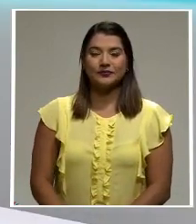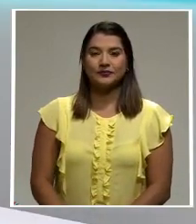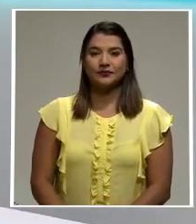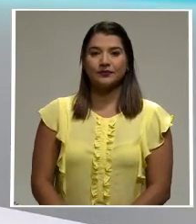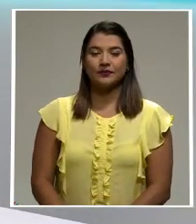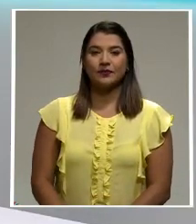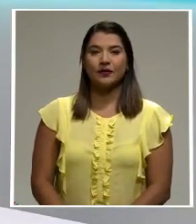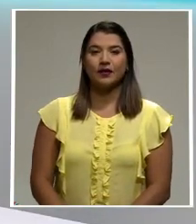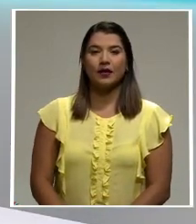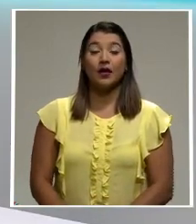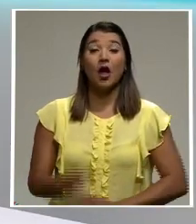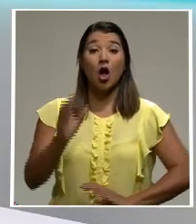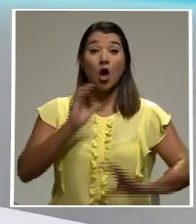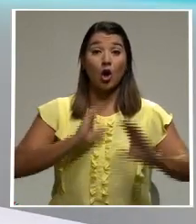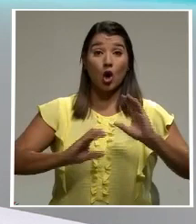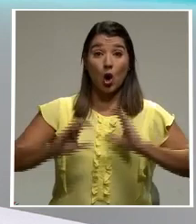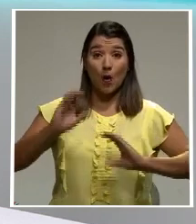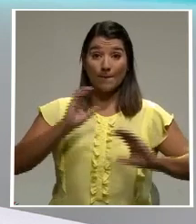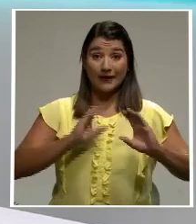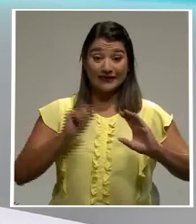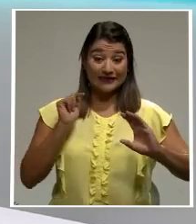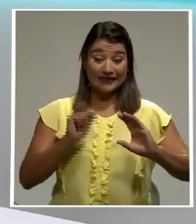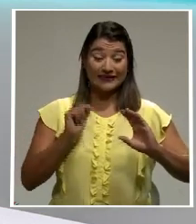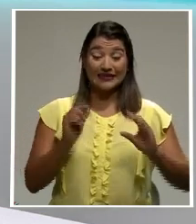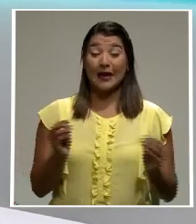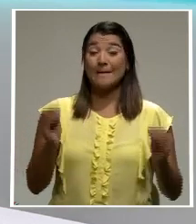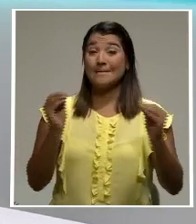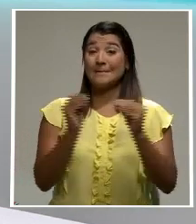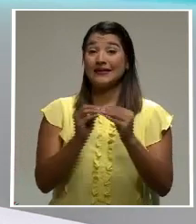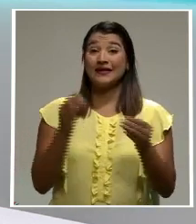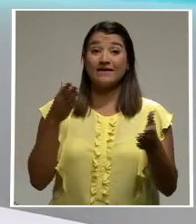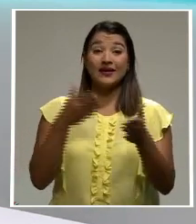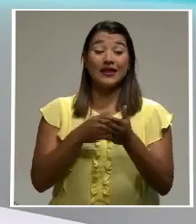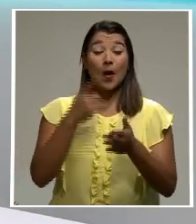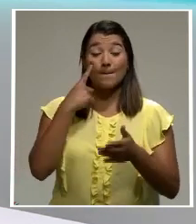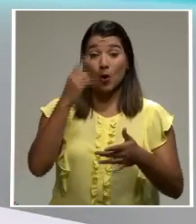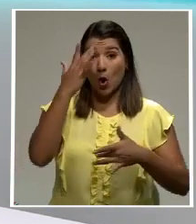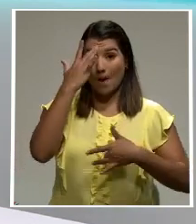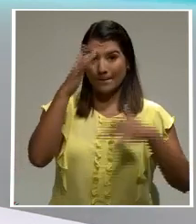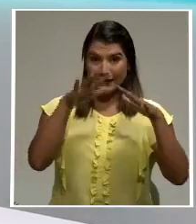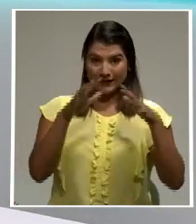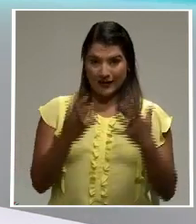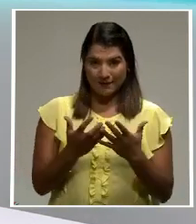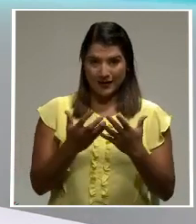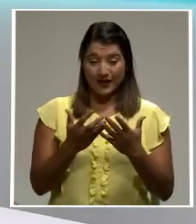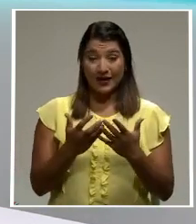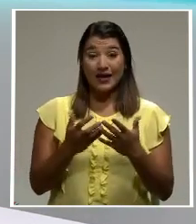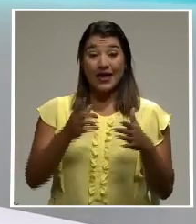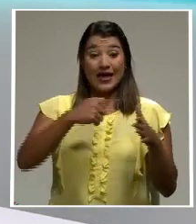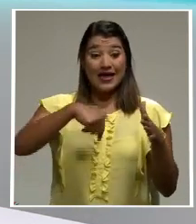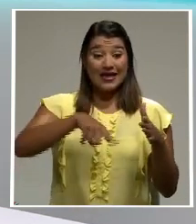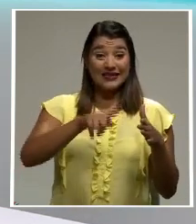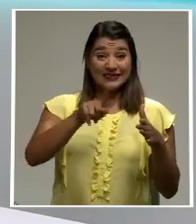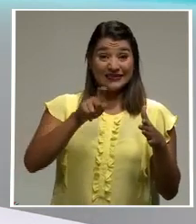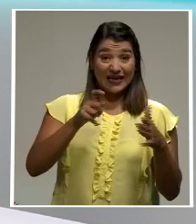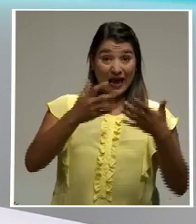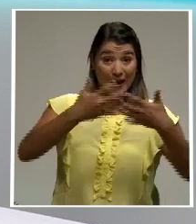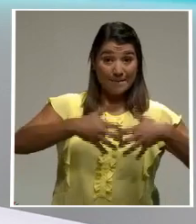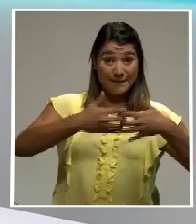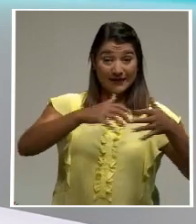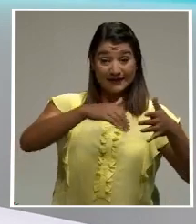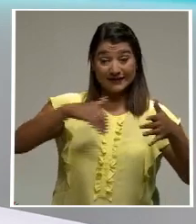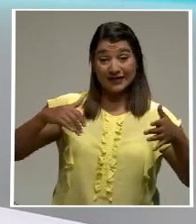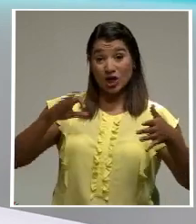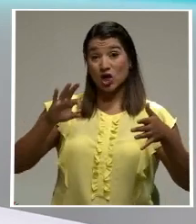El sector comercio ha sido uno de los más golpeados por la pandemia. 96 de cada 100 empresas ha